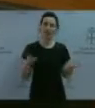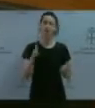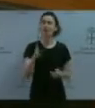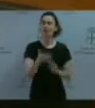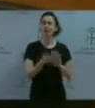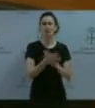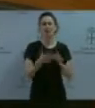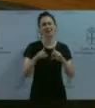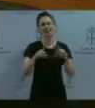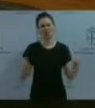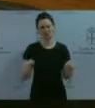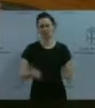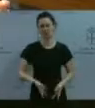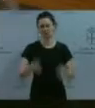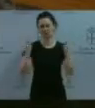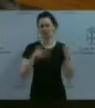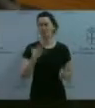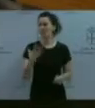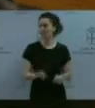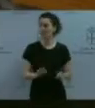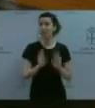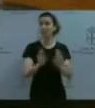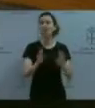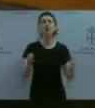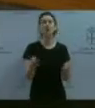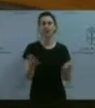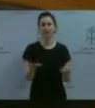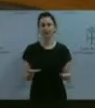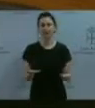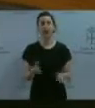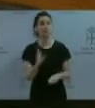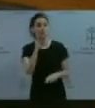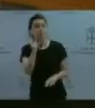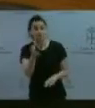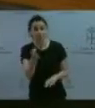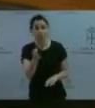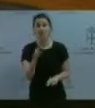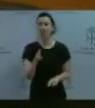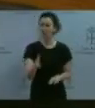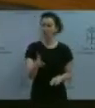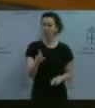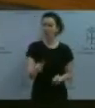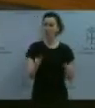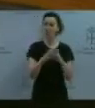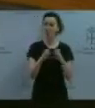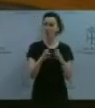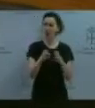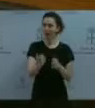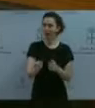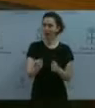sucede es que, lo mismo que, por cierto, hay derecho a hablar en romaní. Nadie me va a prohibir a mí hablar en romaní o en